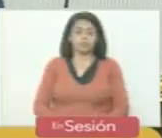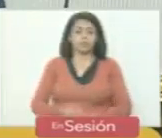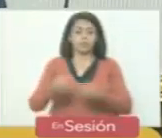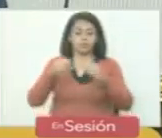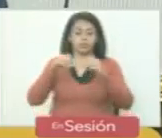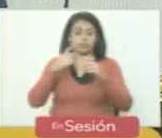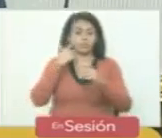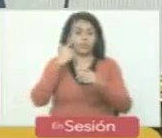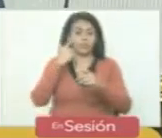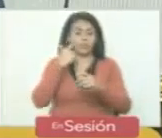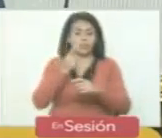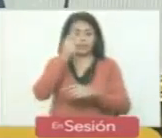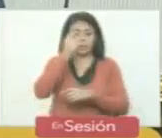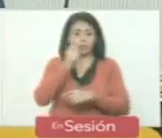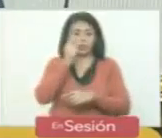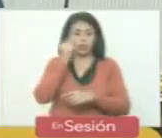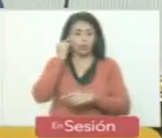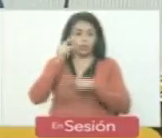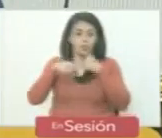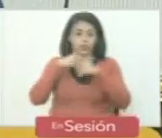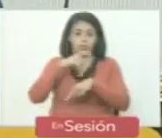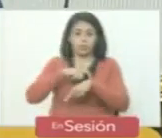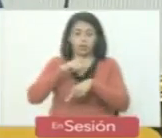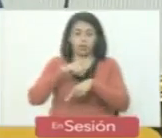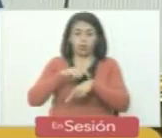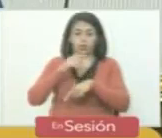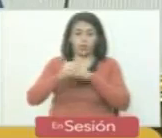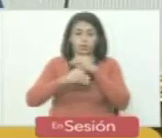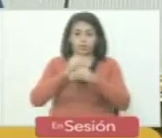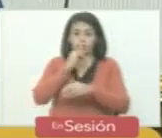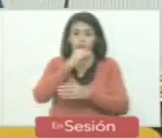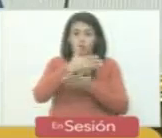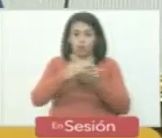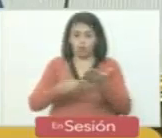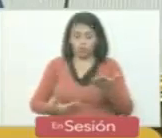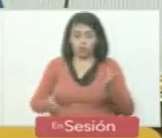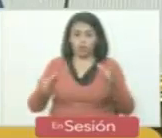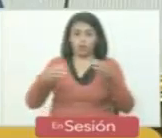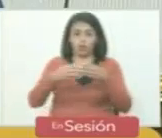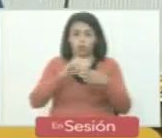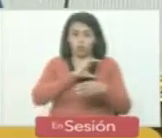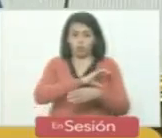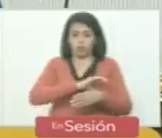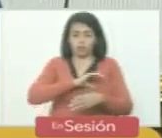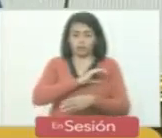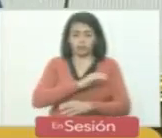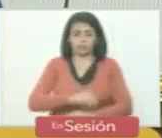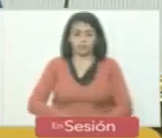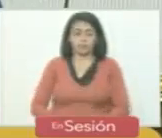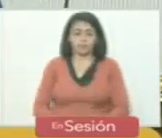Pendiente, diputados y diputadas, que en las próximas horas se informará de la conformación de esa comisión.